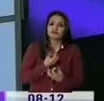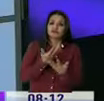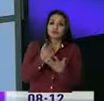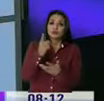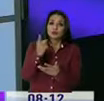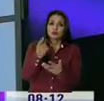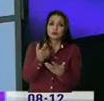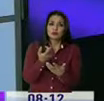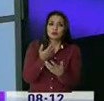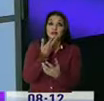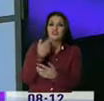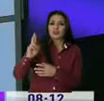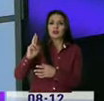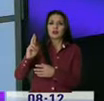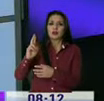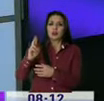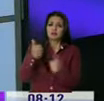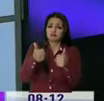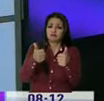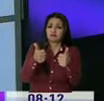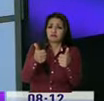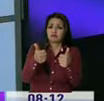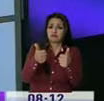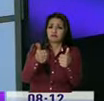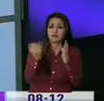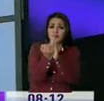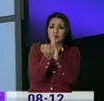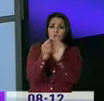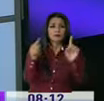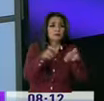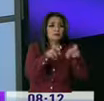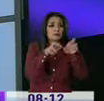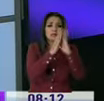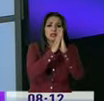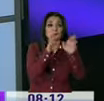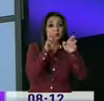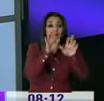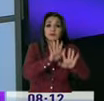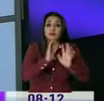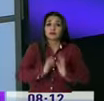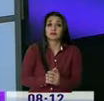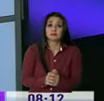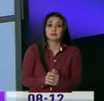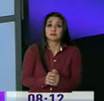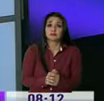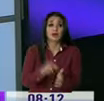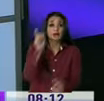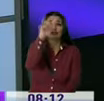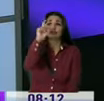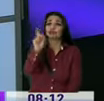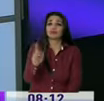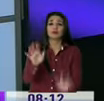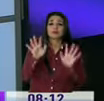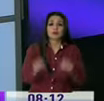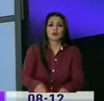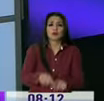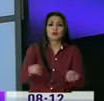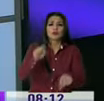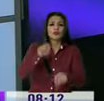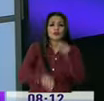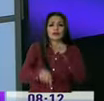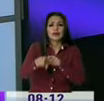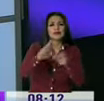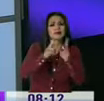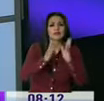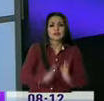su rebeldía, enhorabuena, pero vayan y pidan permiso en los sitios adecuados y ahí pongan todo lo que quieren y no le dañen la pared